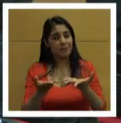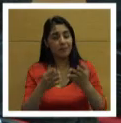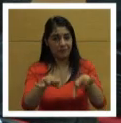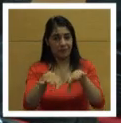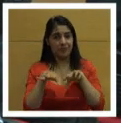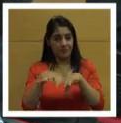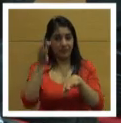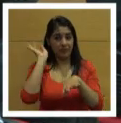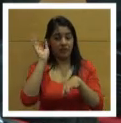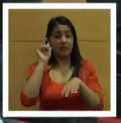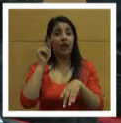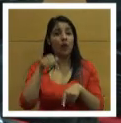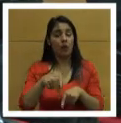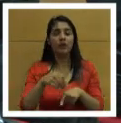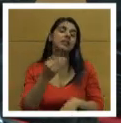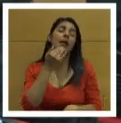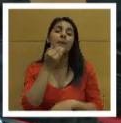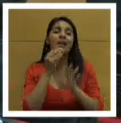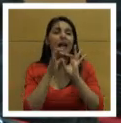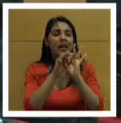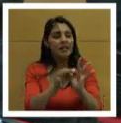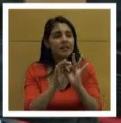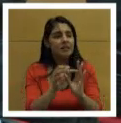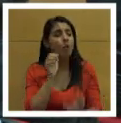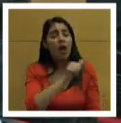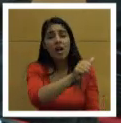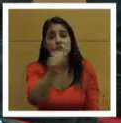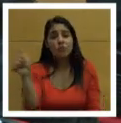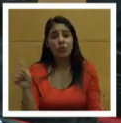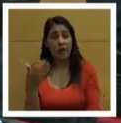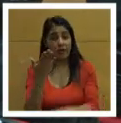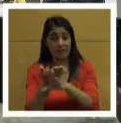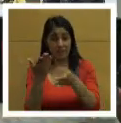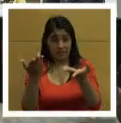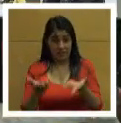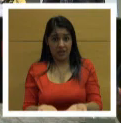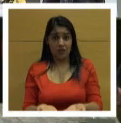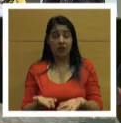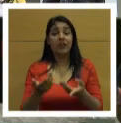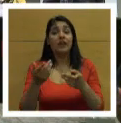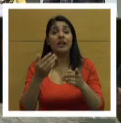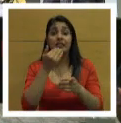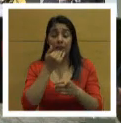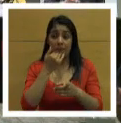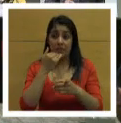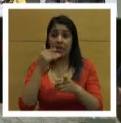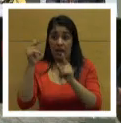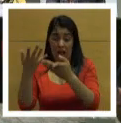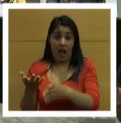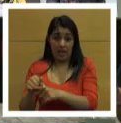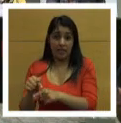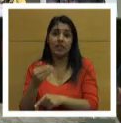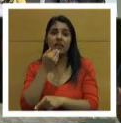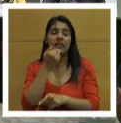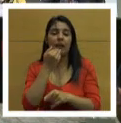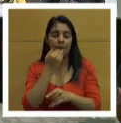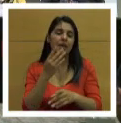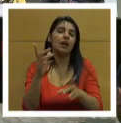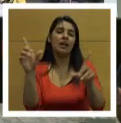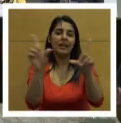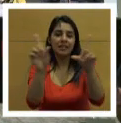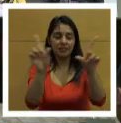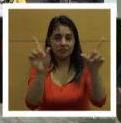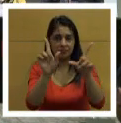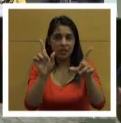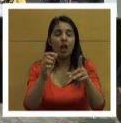hoy. Agradeciendo también finalmente a todos los asistentes, tanto de manera presencial como a distancia a través del canal de